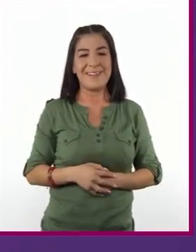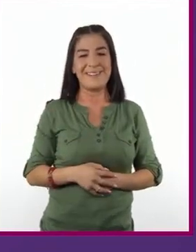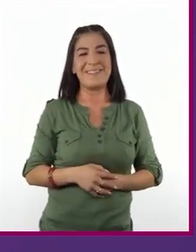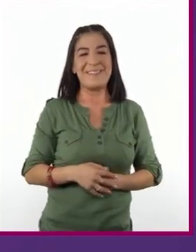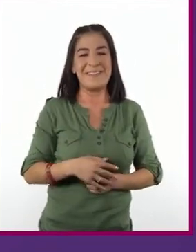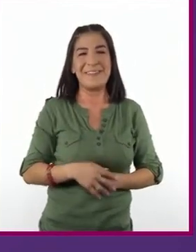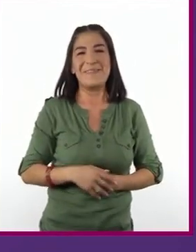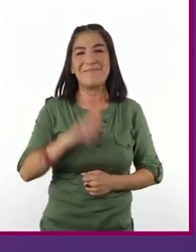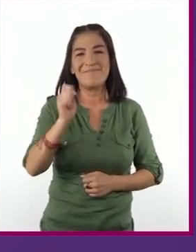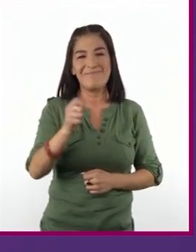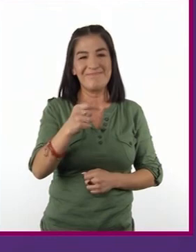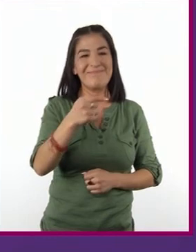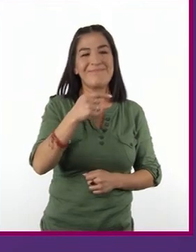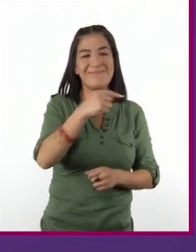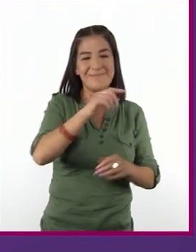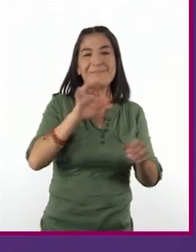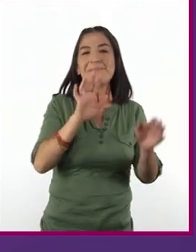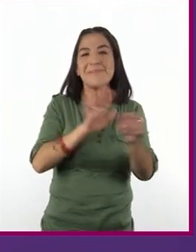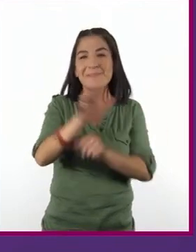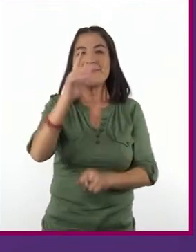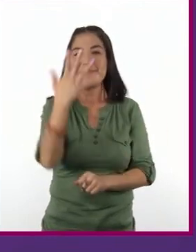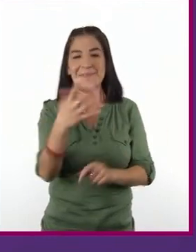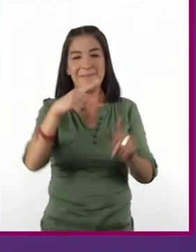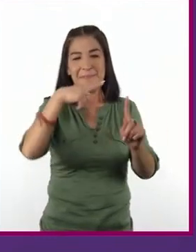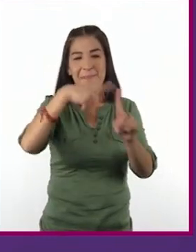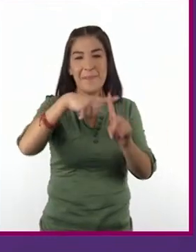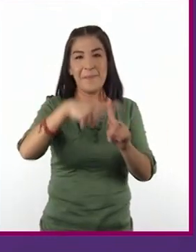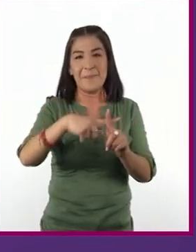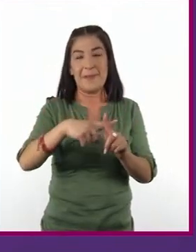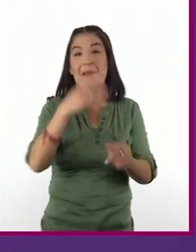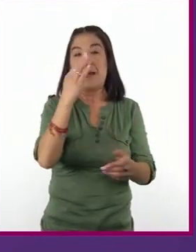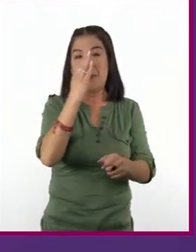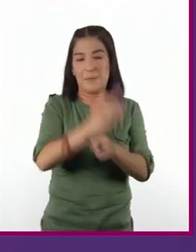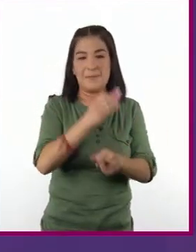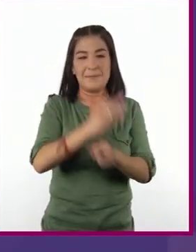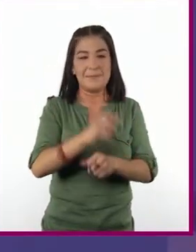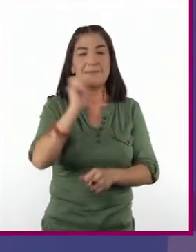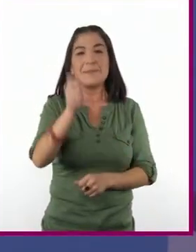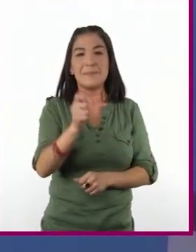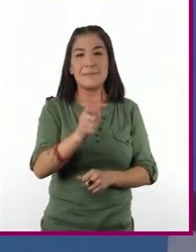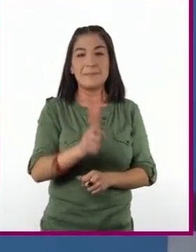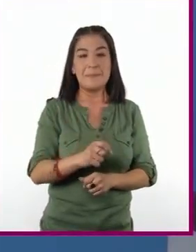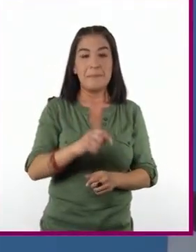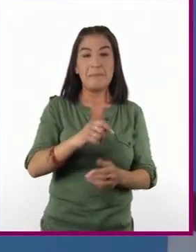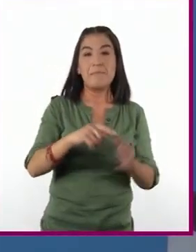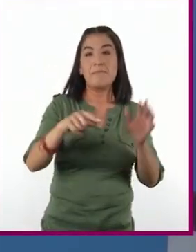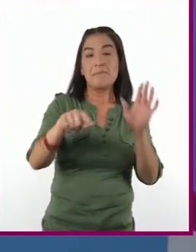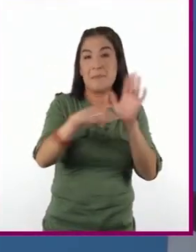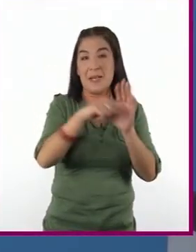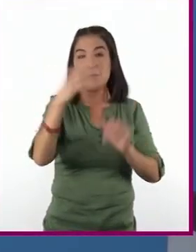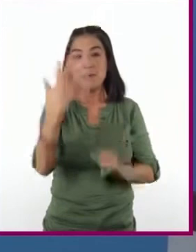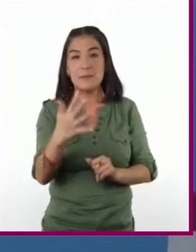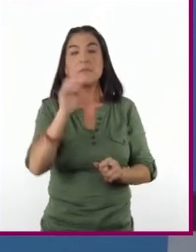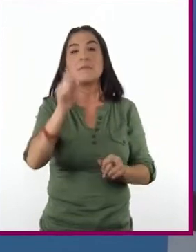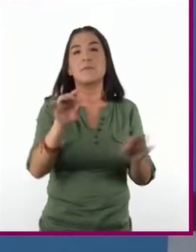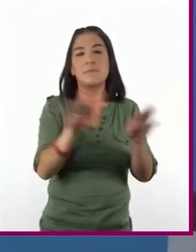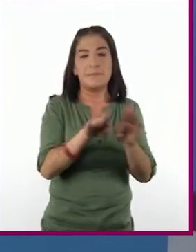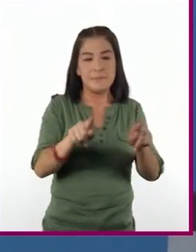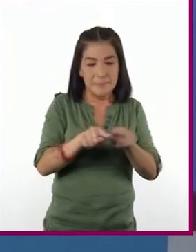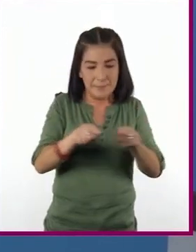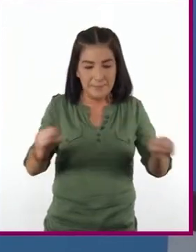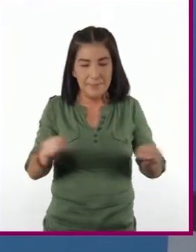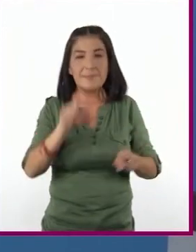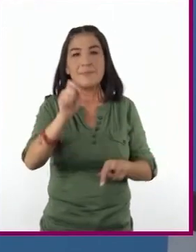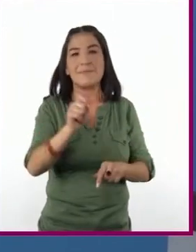eje de las ordenadas en 5 positivo. Y si ahora toma b el valor de menos 5, la línea cruza el eje de